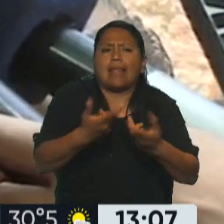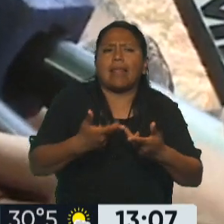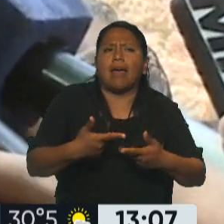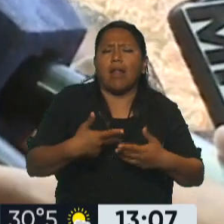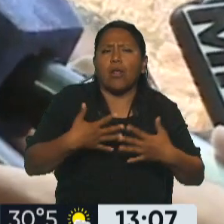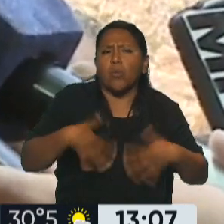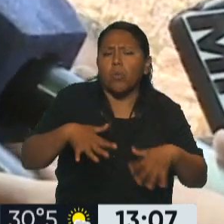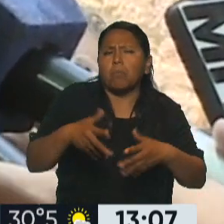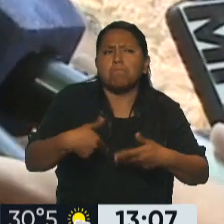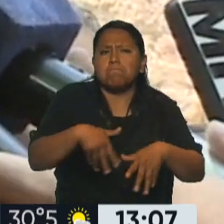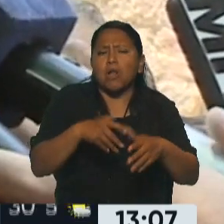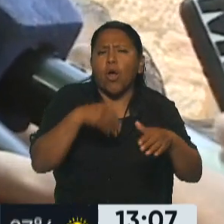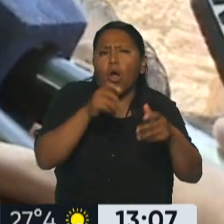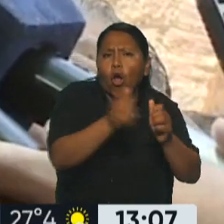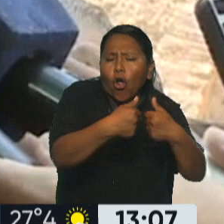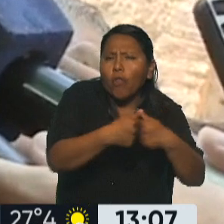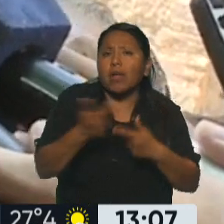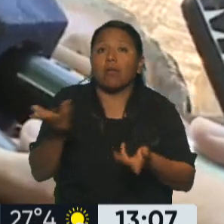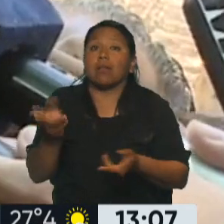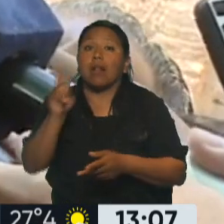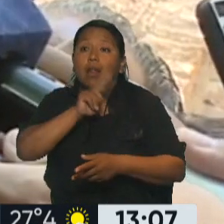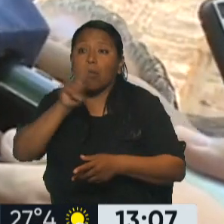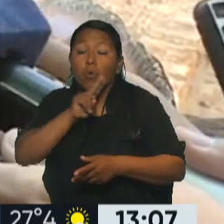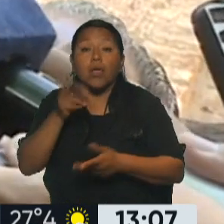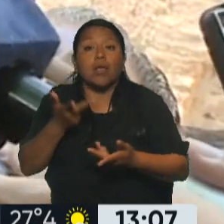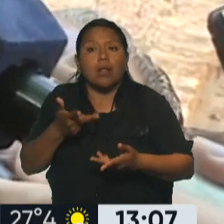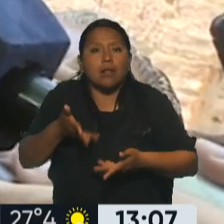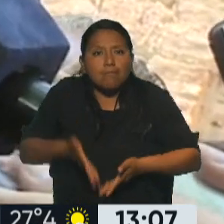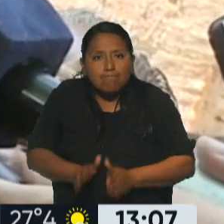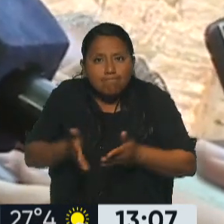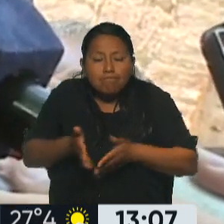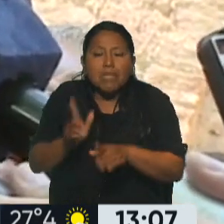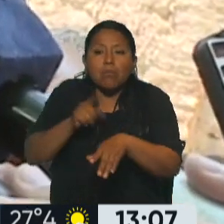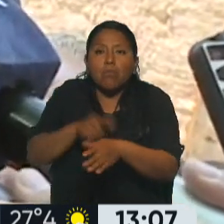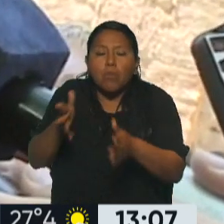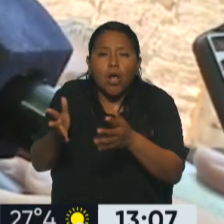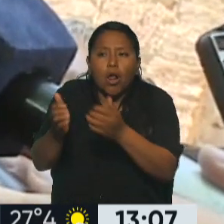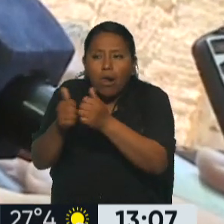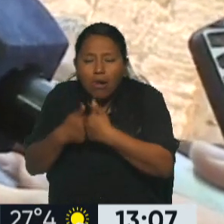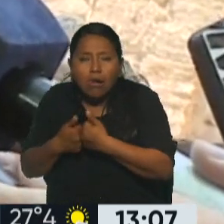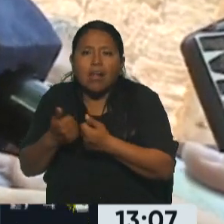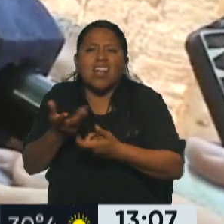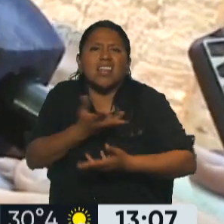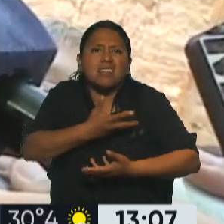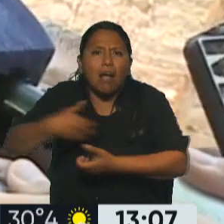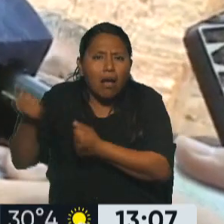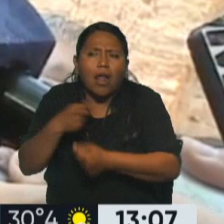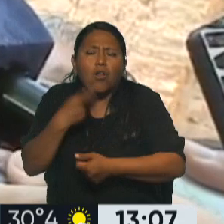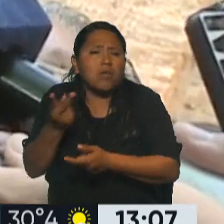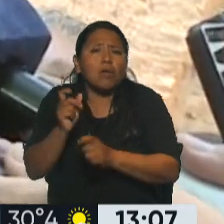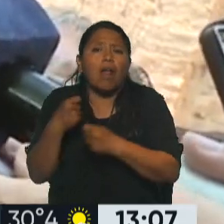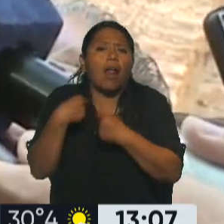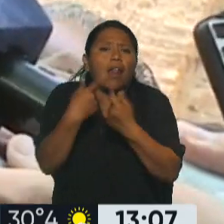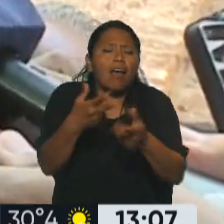sus deudos, y a las mujeres a las cuales tuvieron su familia en cautiverio, le quitaron los hijos, no se lo dieron a